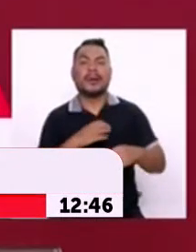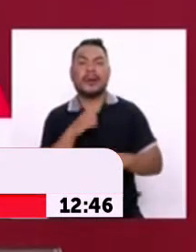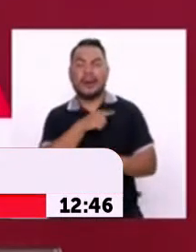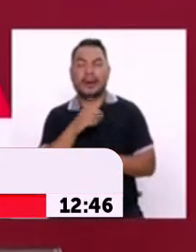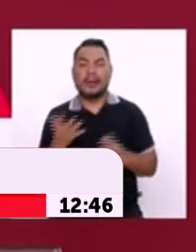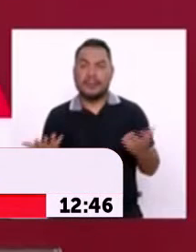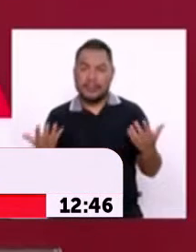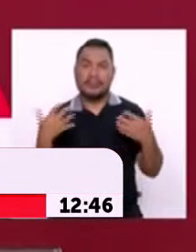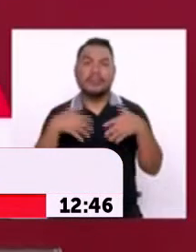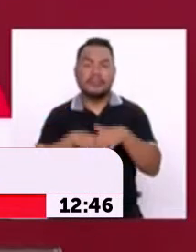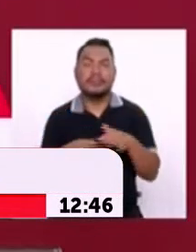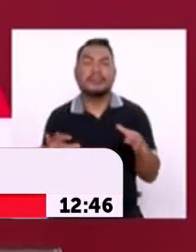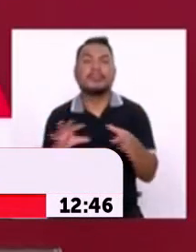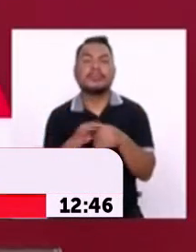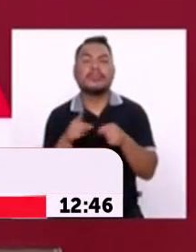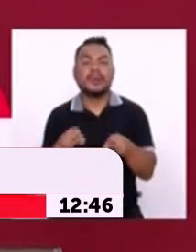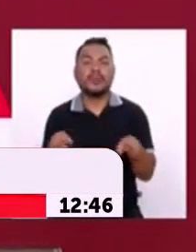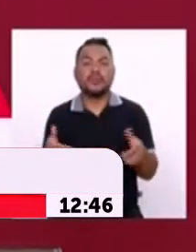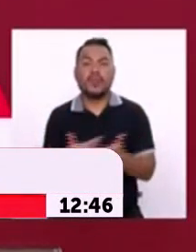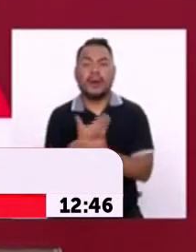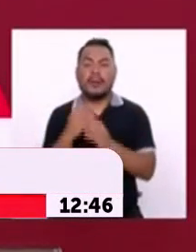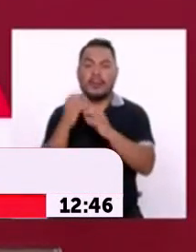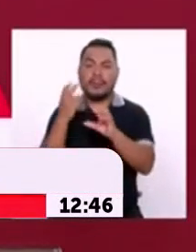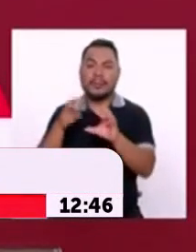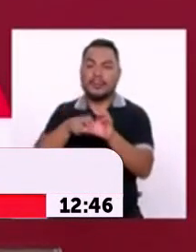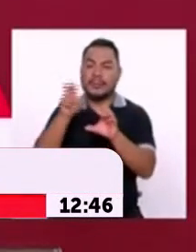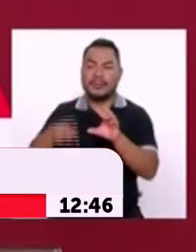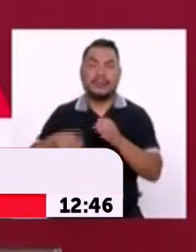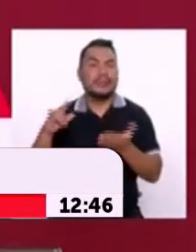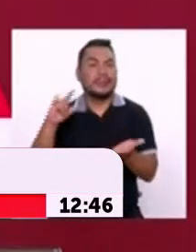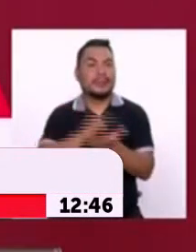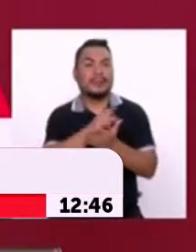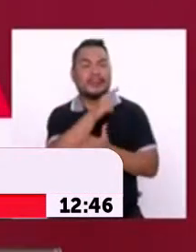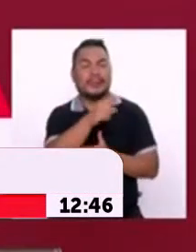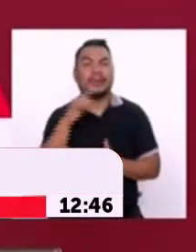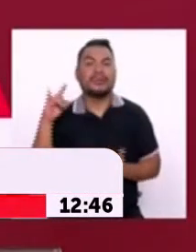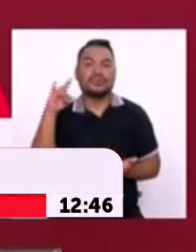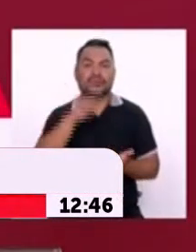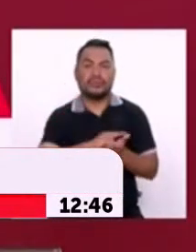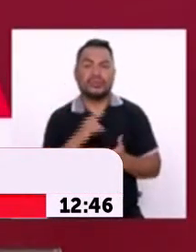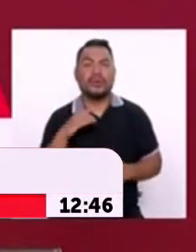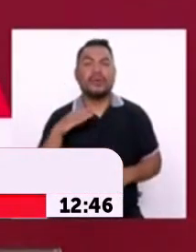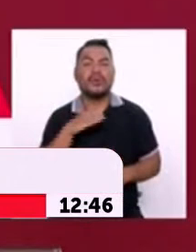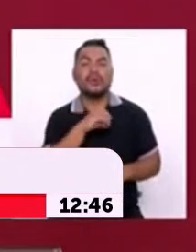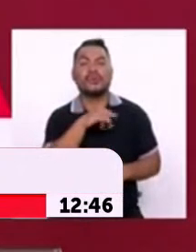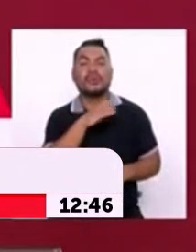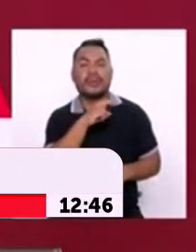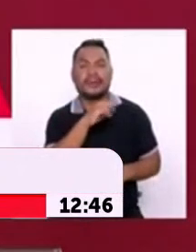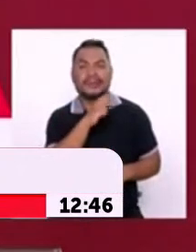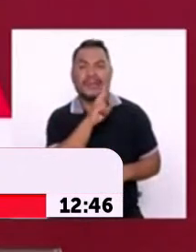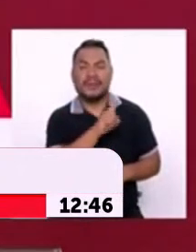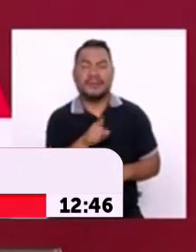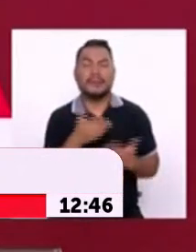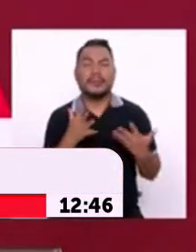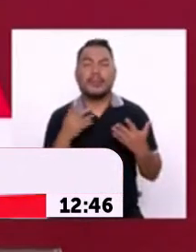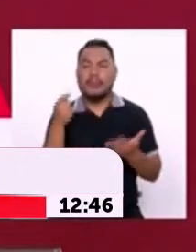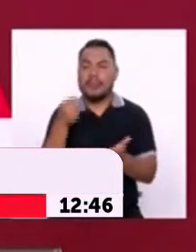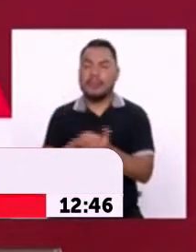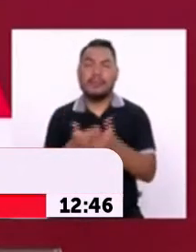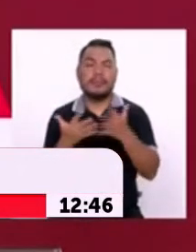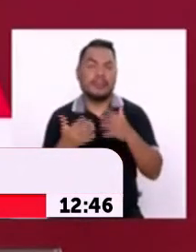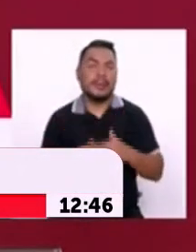la integración con el nuevo terminal de pasajeros del Aeropuerto Internacional Jorge Chávez, con un